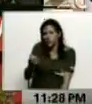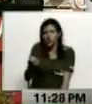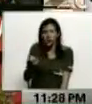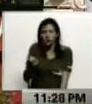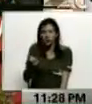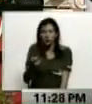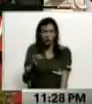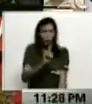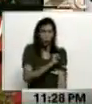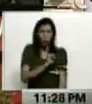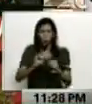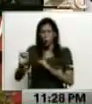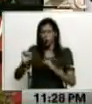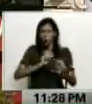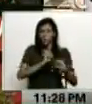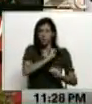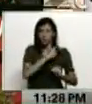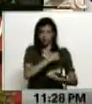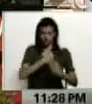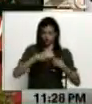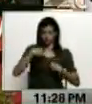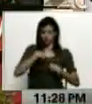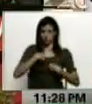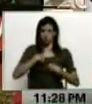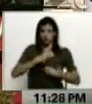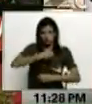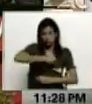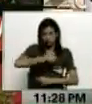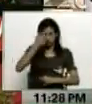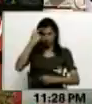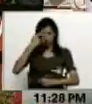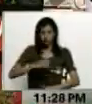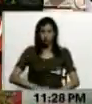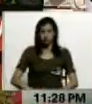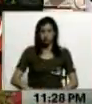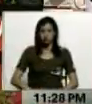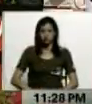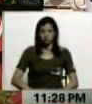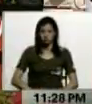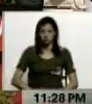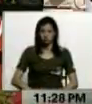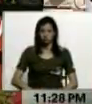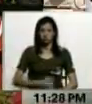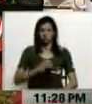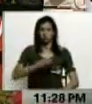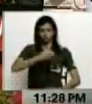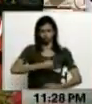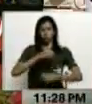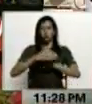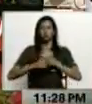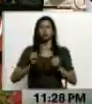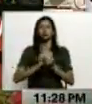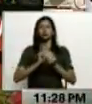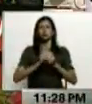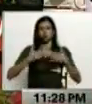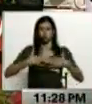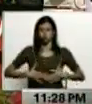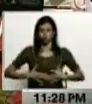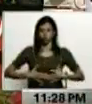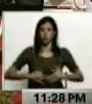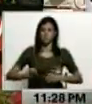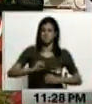era un lápiz era un punzón er huecos aquí en la piel arriba del de lo que era el no el